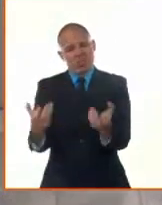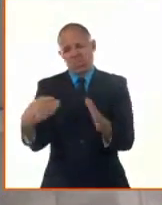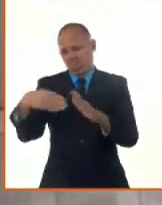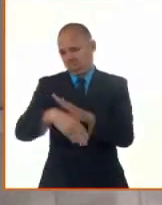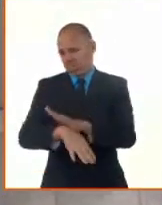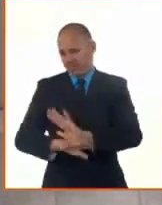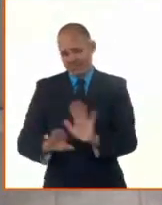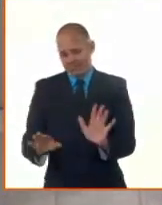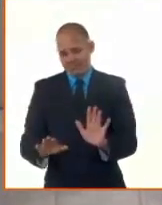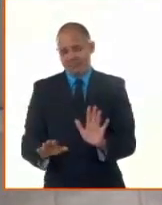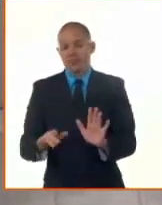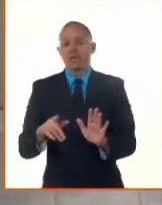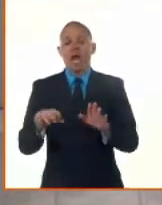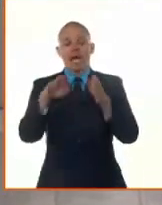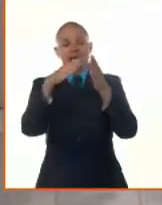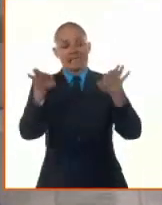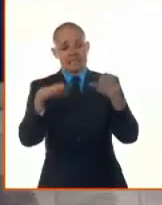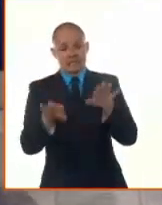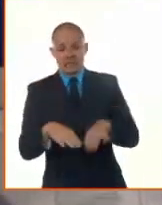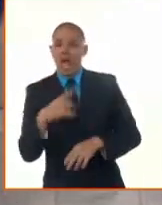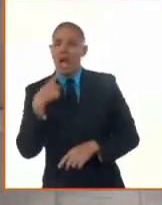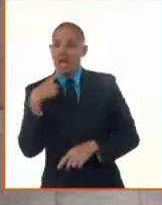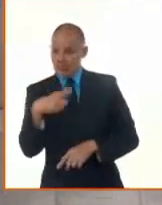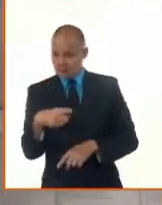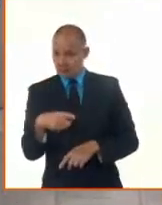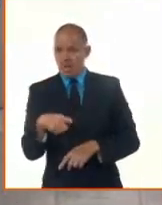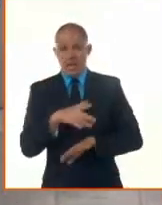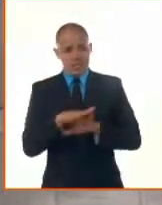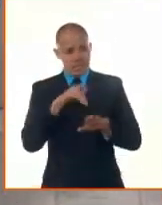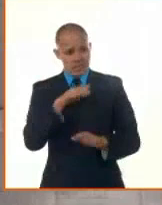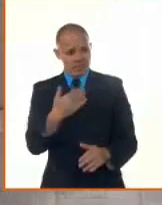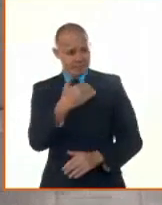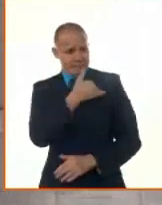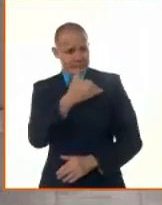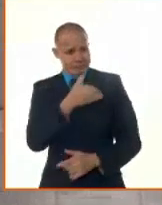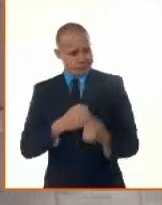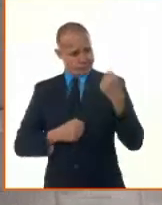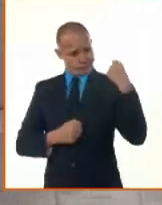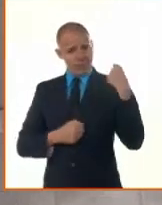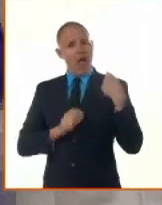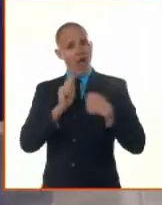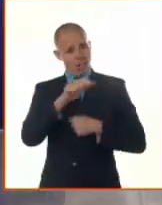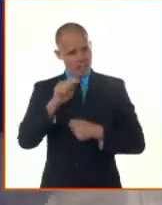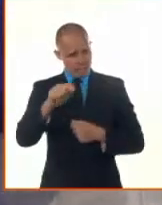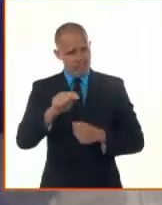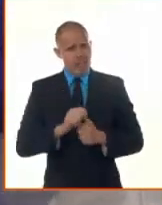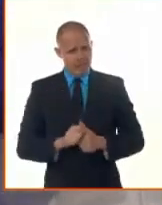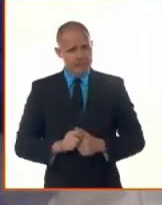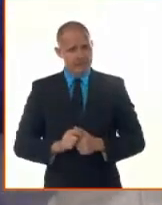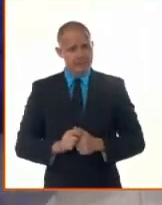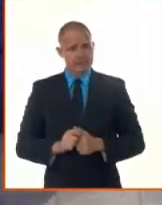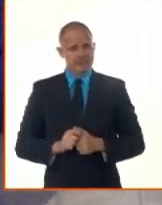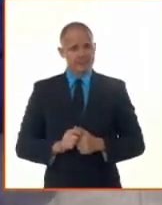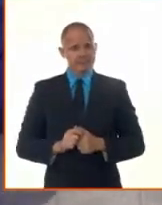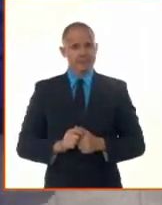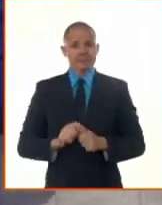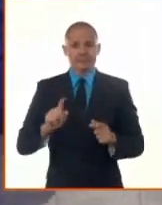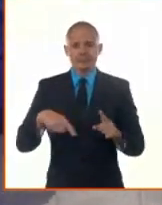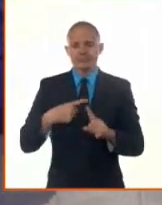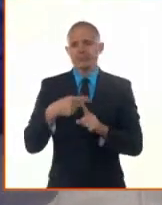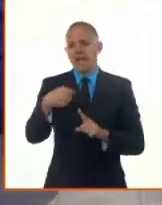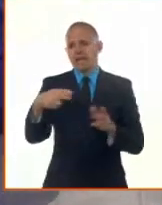como tal pero tiene una milicia que si es verdad que yo pudiera hablar mucho más de ello aquí pero no tenemos tiempo no y el ejército serio